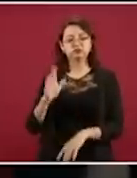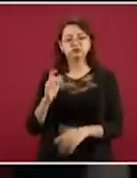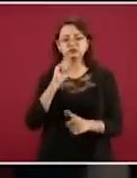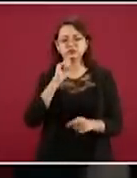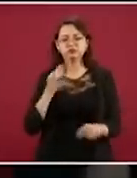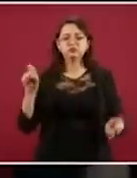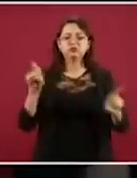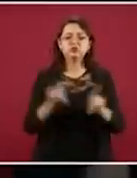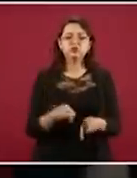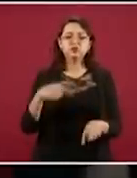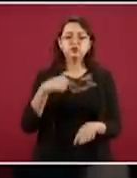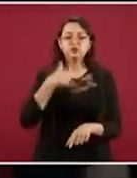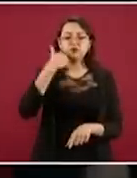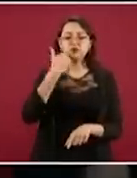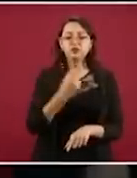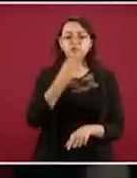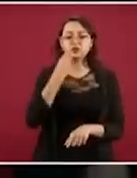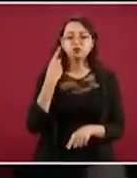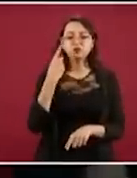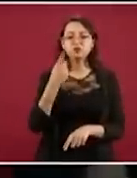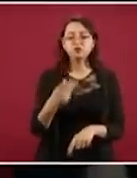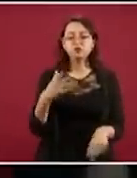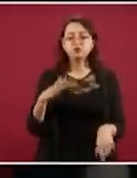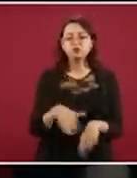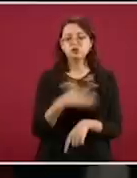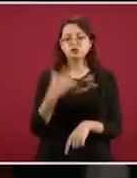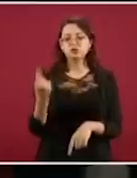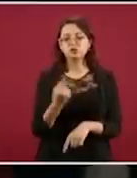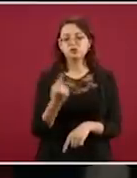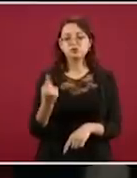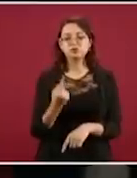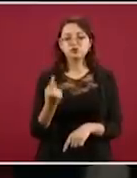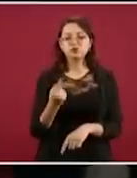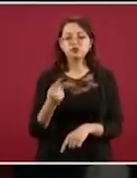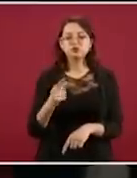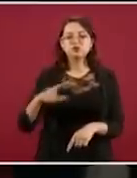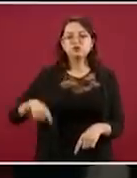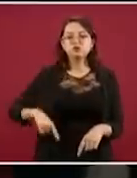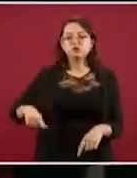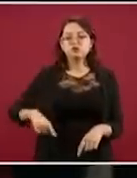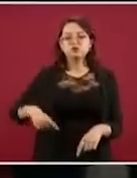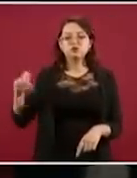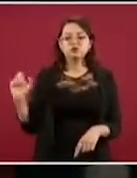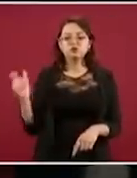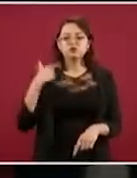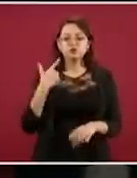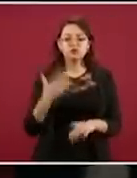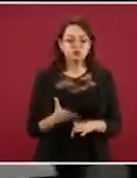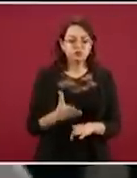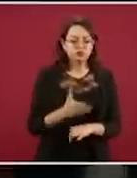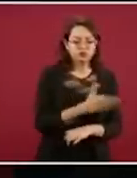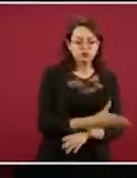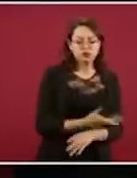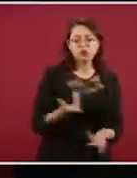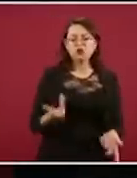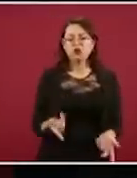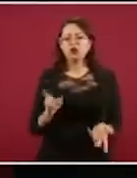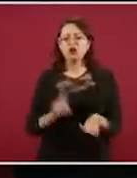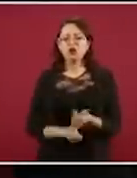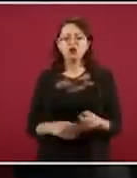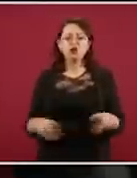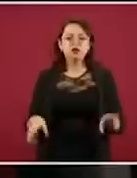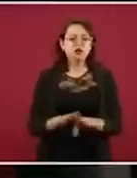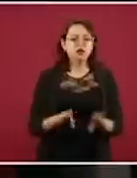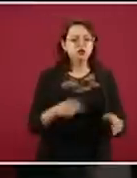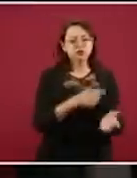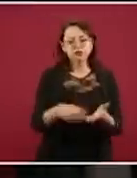también este tema de uno de los indicadores que se usaba en los gobiernos anteriores era el consumo interno, que vimos ayer también, el Producto